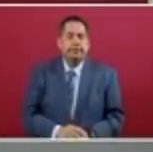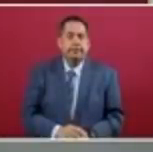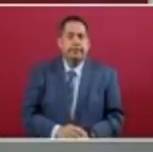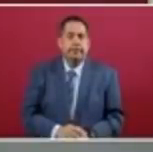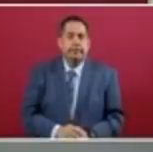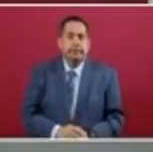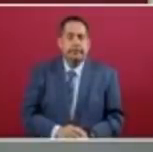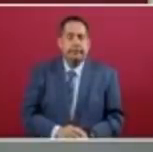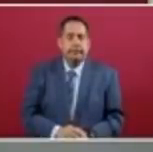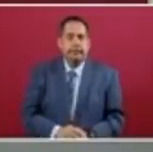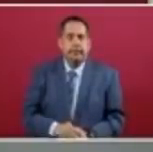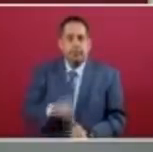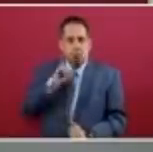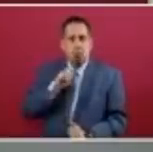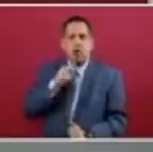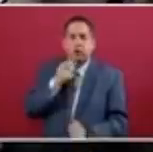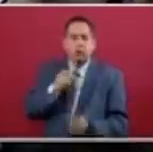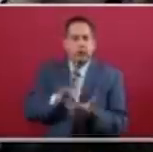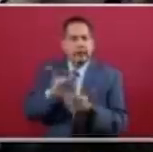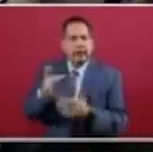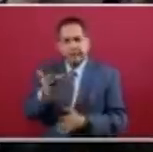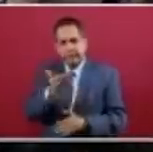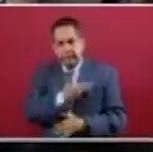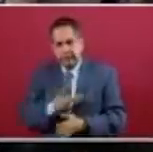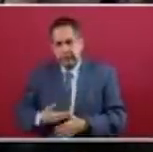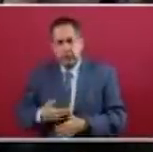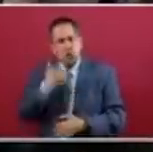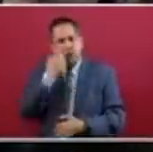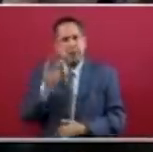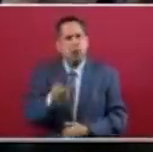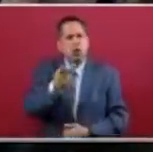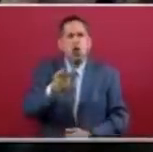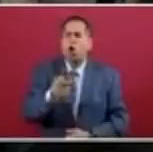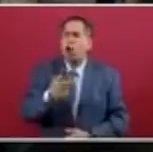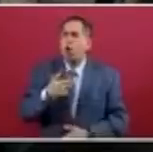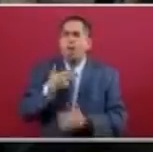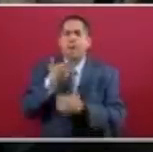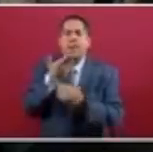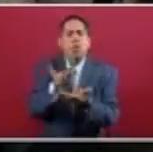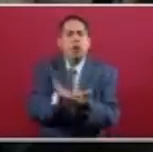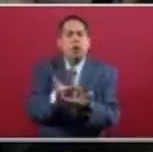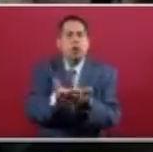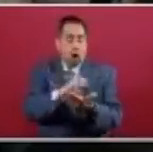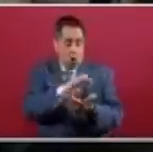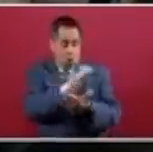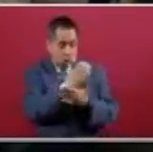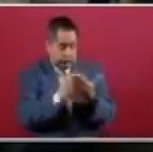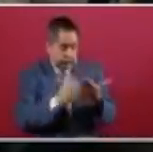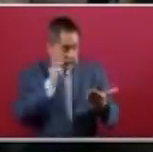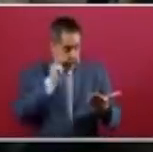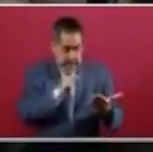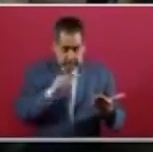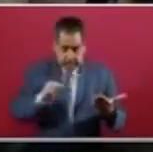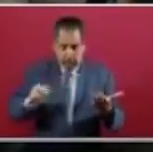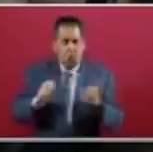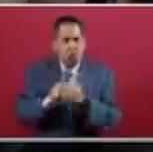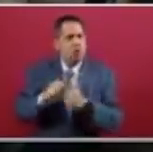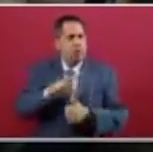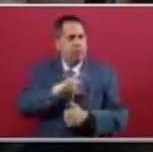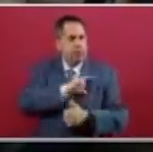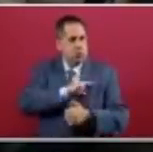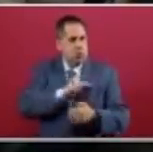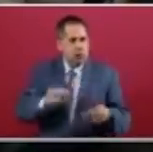Gracias, presidente. Buenos días. Quisiera preguntarle sobre esta propuesta de revisar los contratos con la iniciativa privada. ¿Cuáles serían